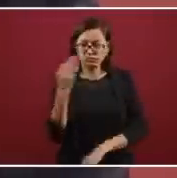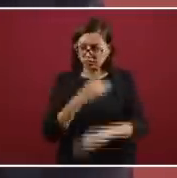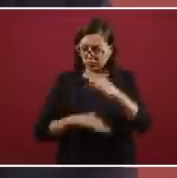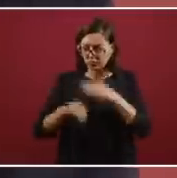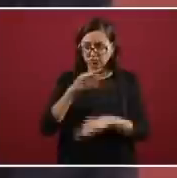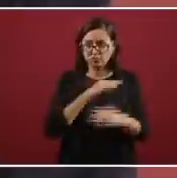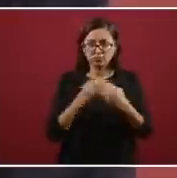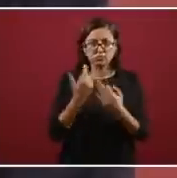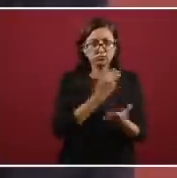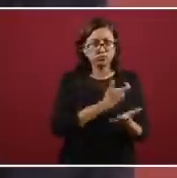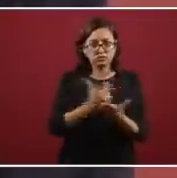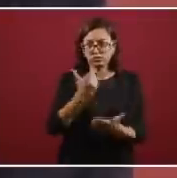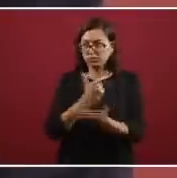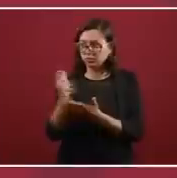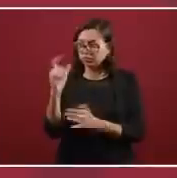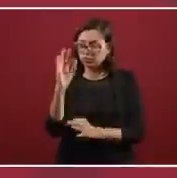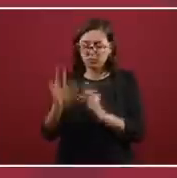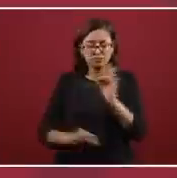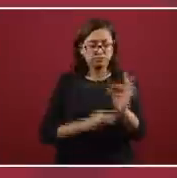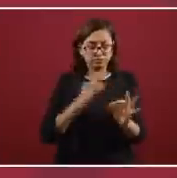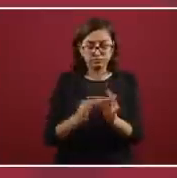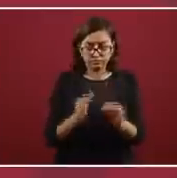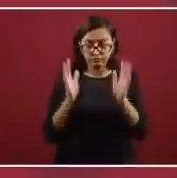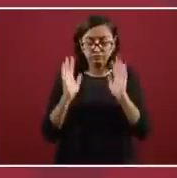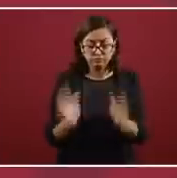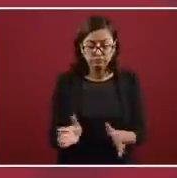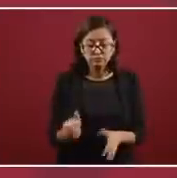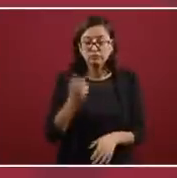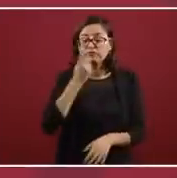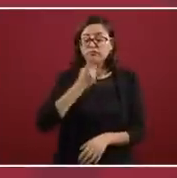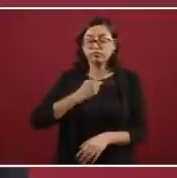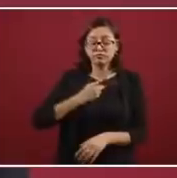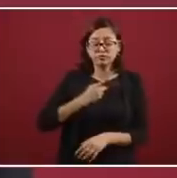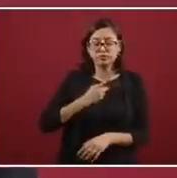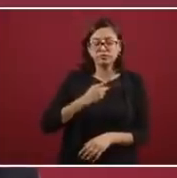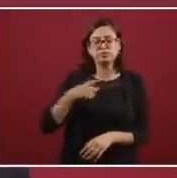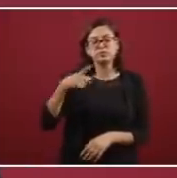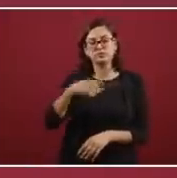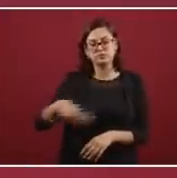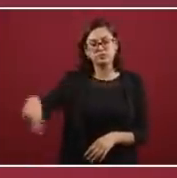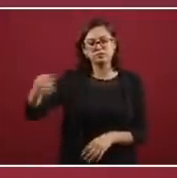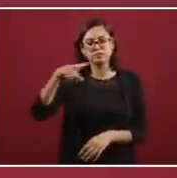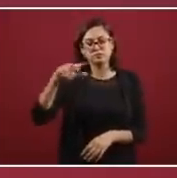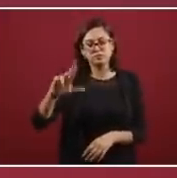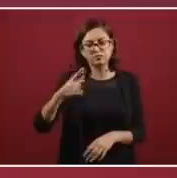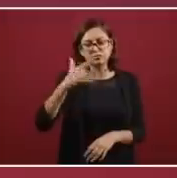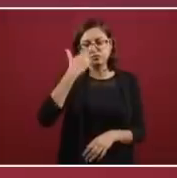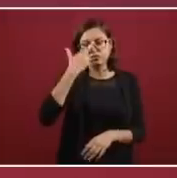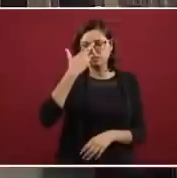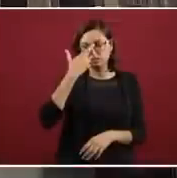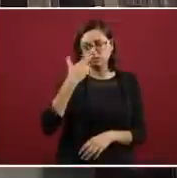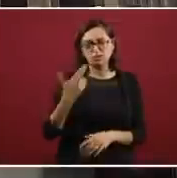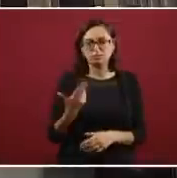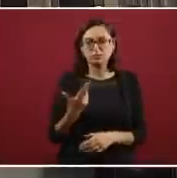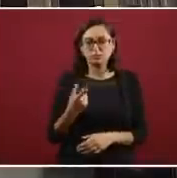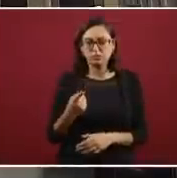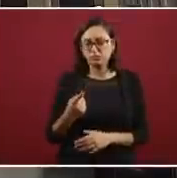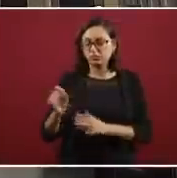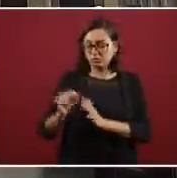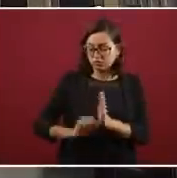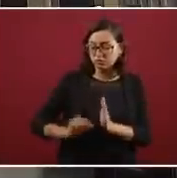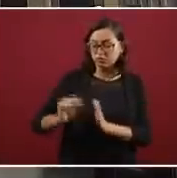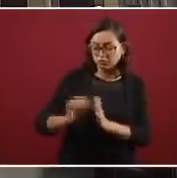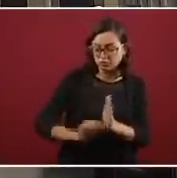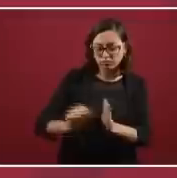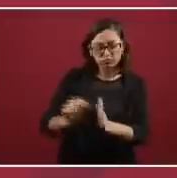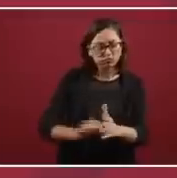recibieron su dinero. ¿Se acuerdan que hablamos? No les vamos a dar cada mes,